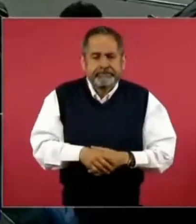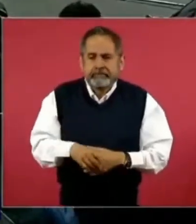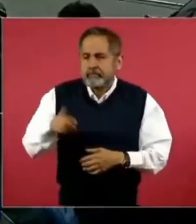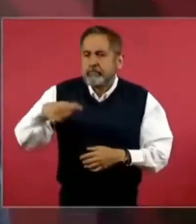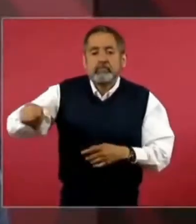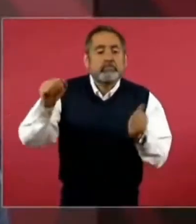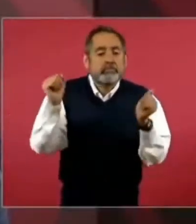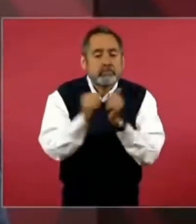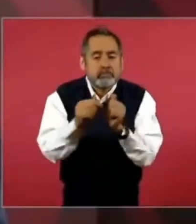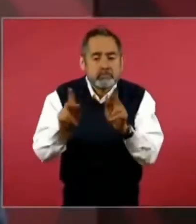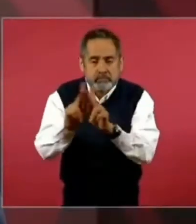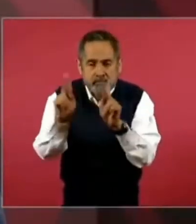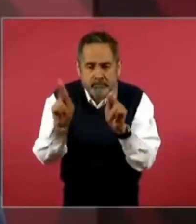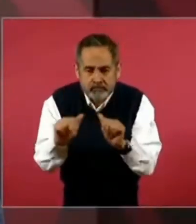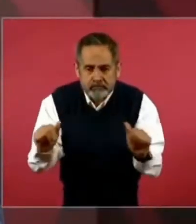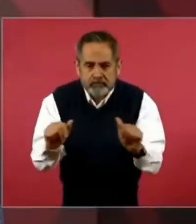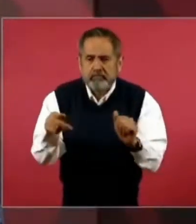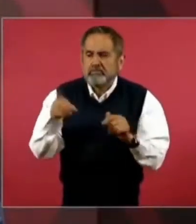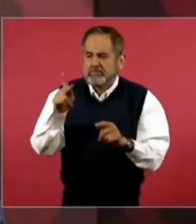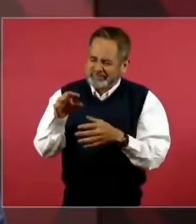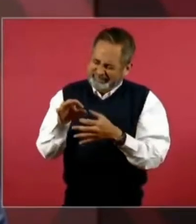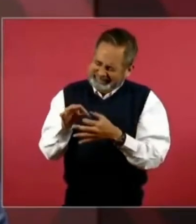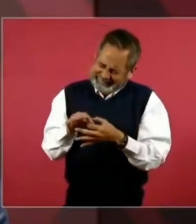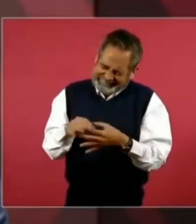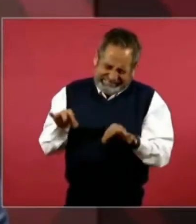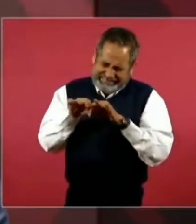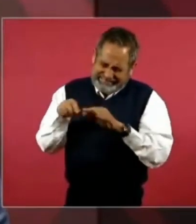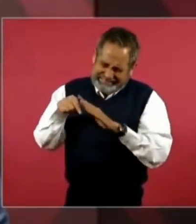pacífica, pero profunda,